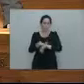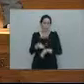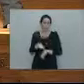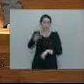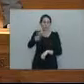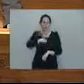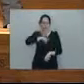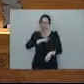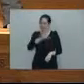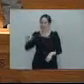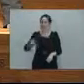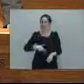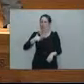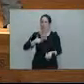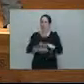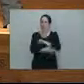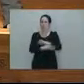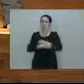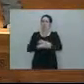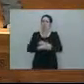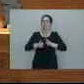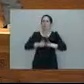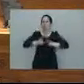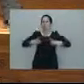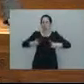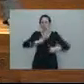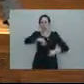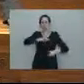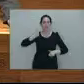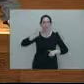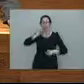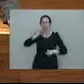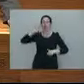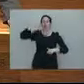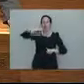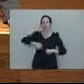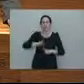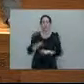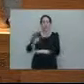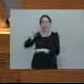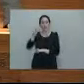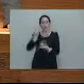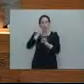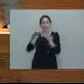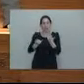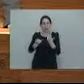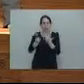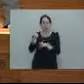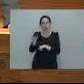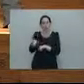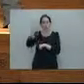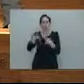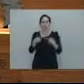Se ha producido un aumento de la pobreza evidente en los últimos años, pero eso ha ido combinado, además, con un alza de los precios energéticos, el precio del gas en